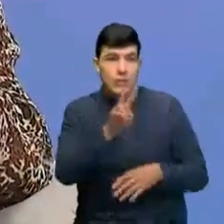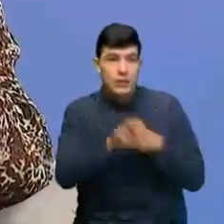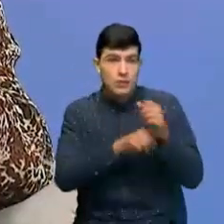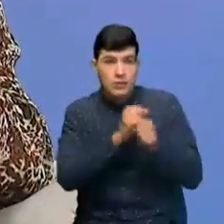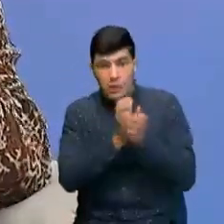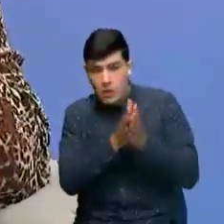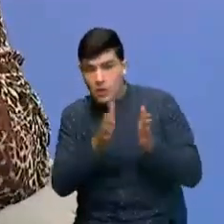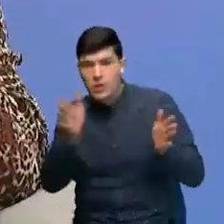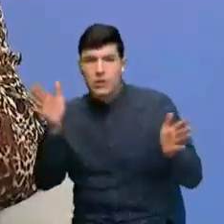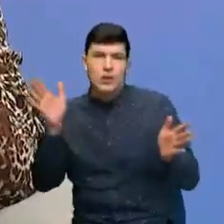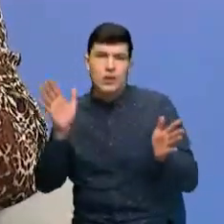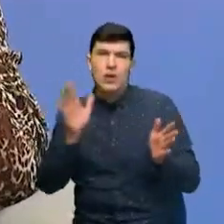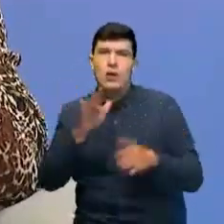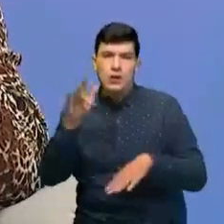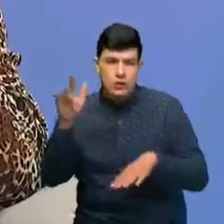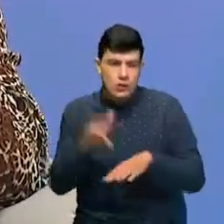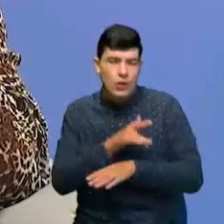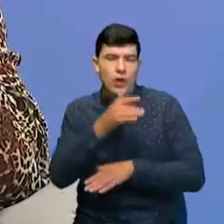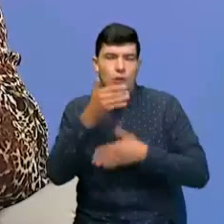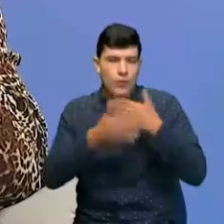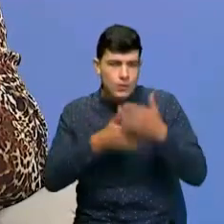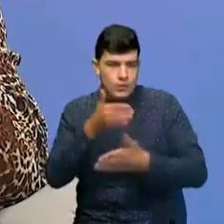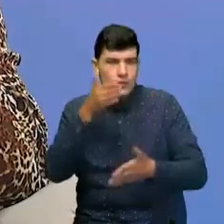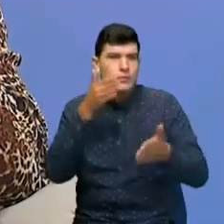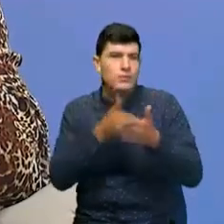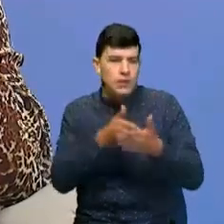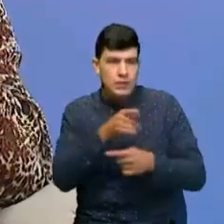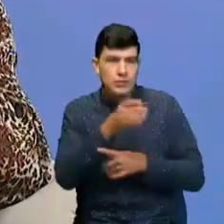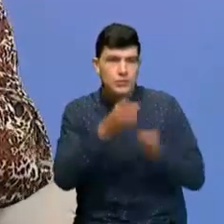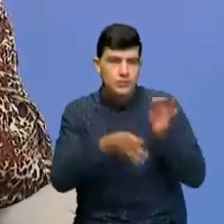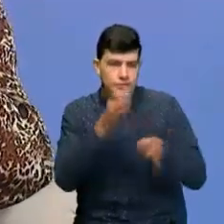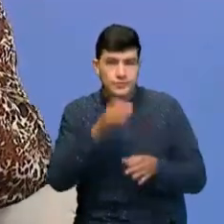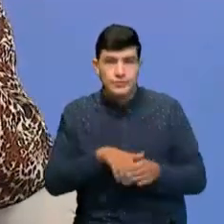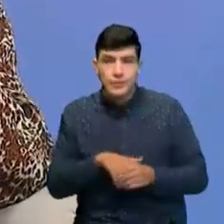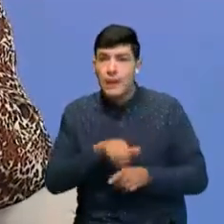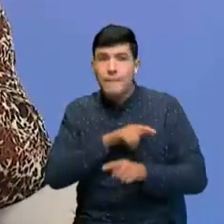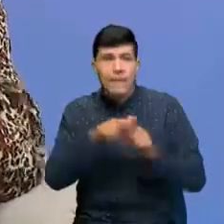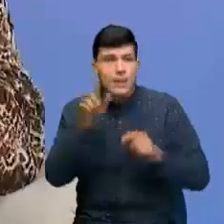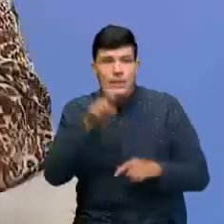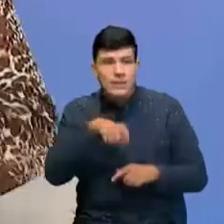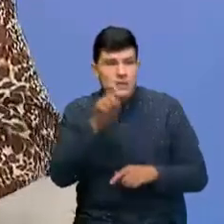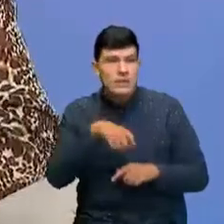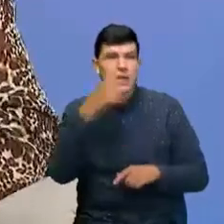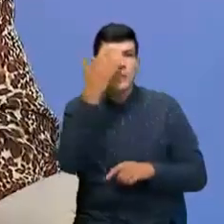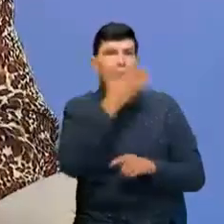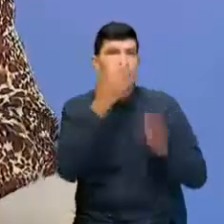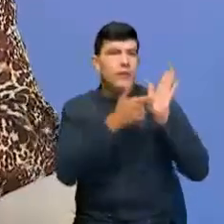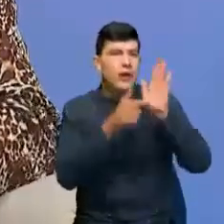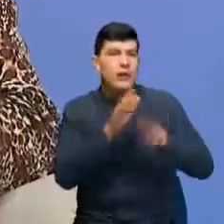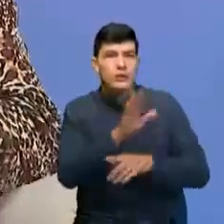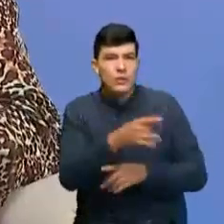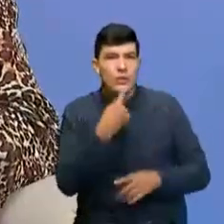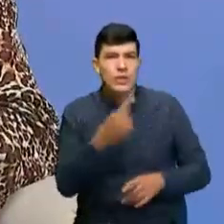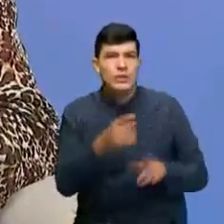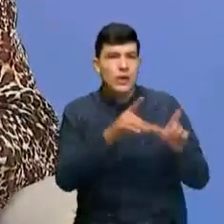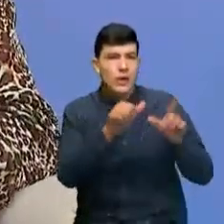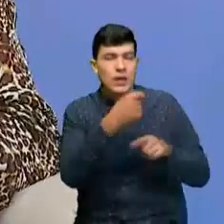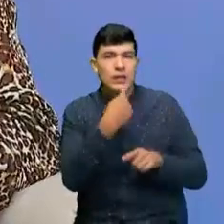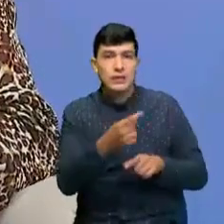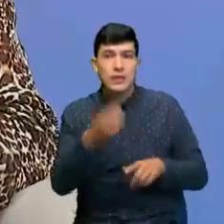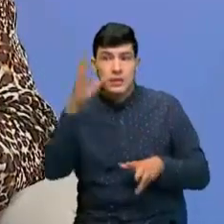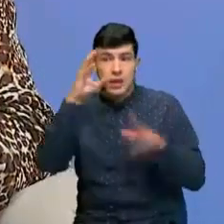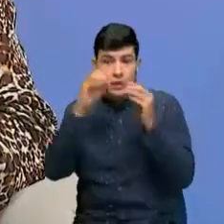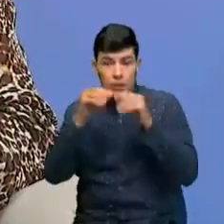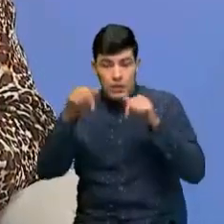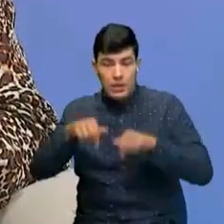años hacia arriba, que toca a través de un proceso ordinario. ¿Qué se requiere probar? Decía la doctora Marlene. Bueno, de acuerdo aquí en